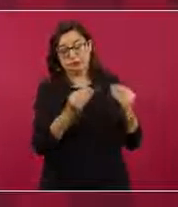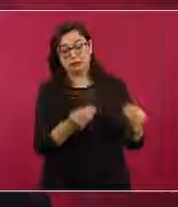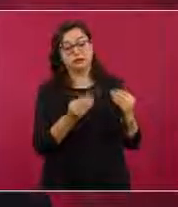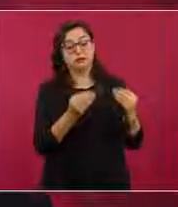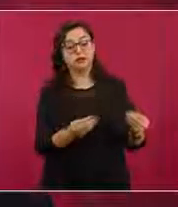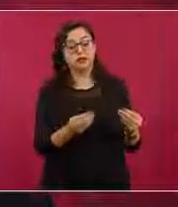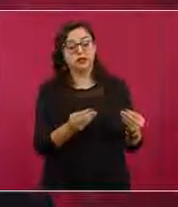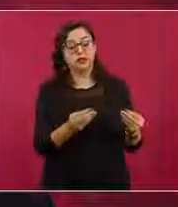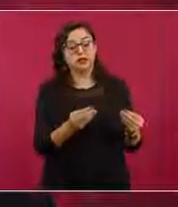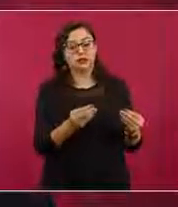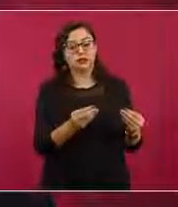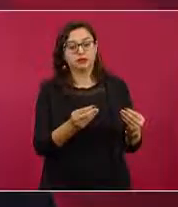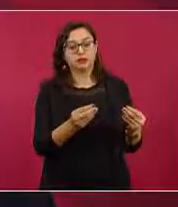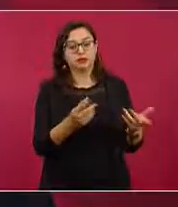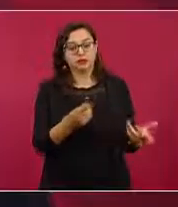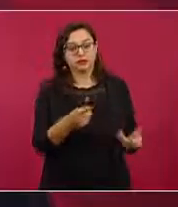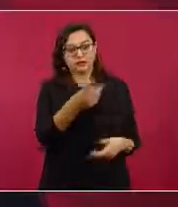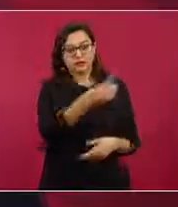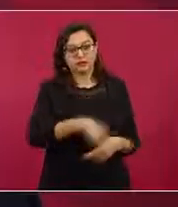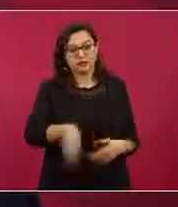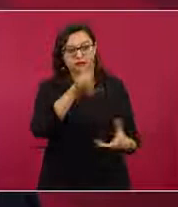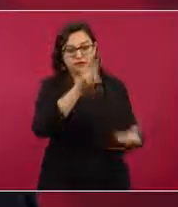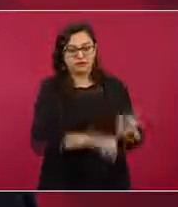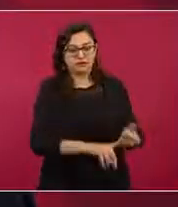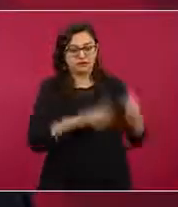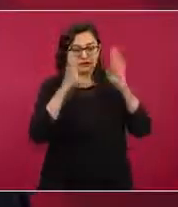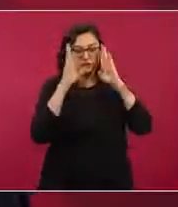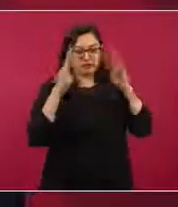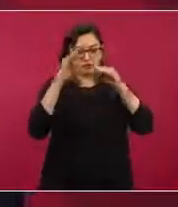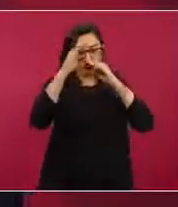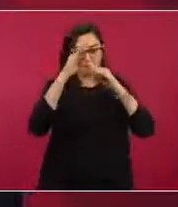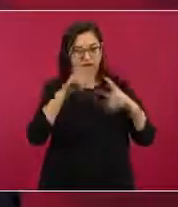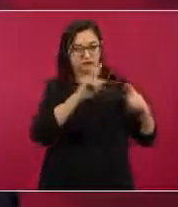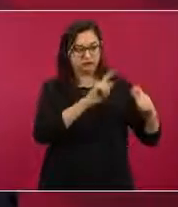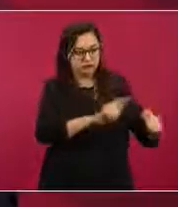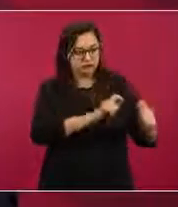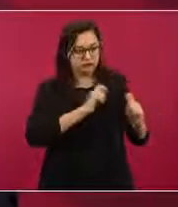de corte conservador.